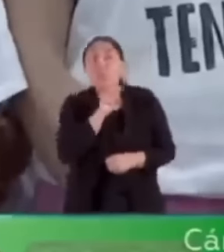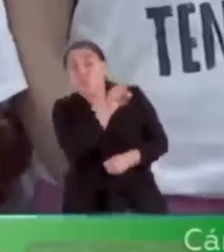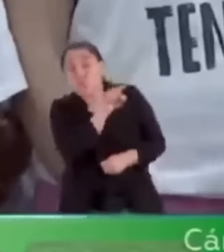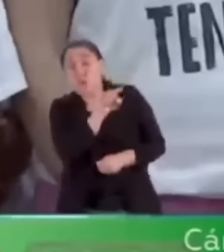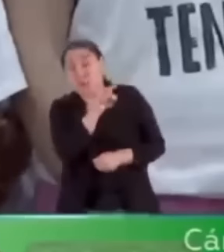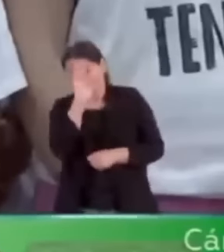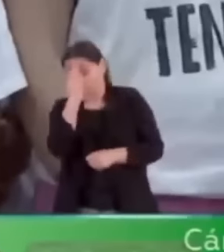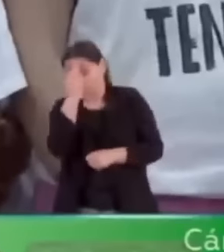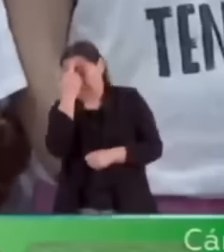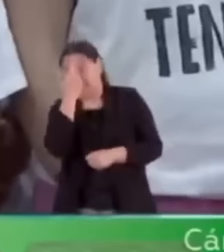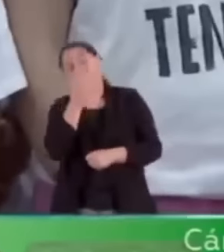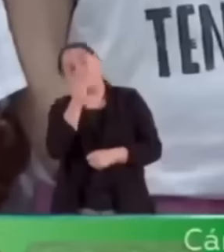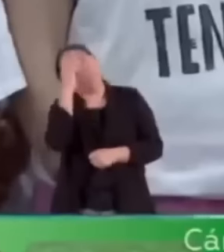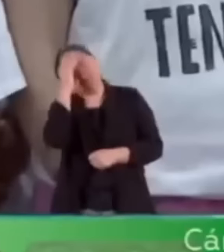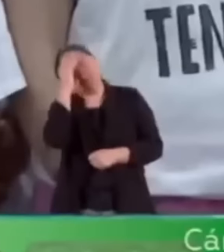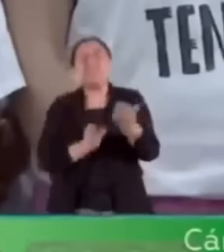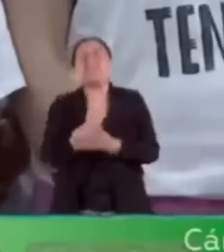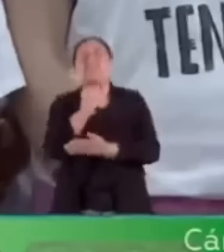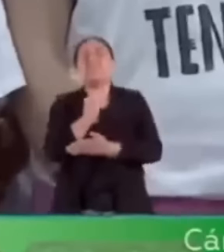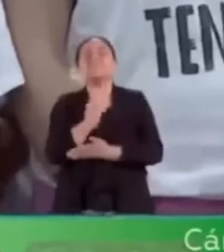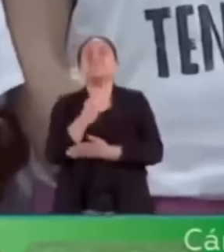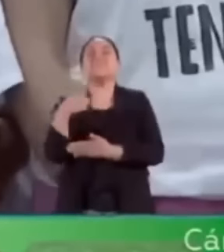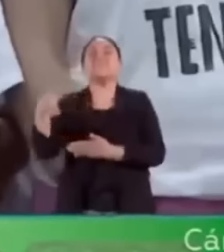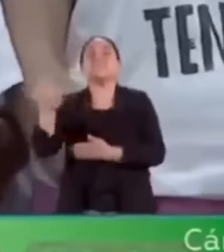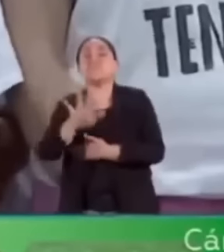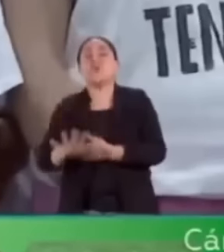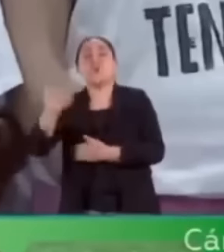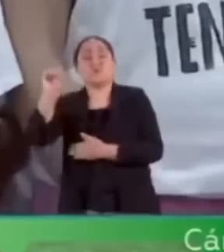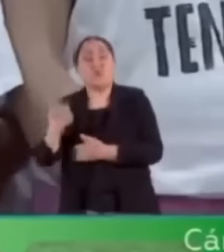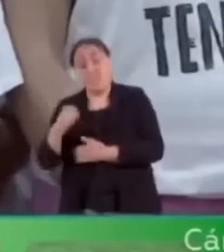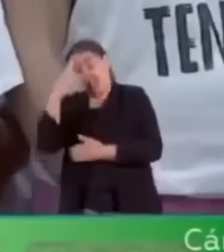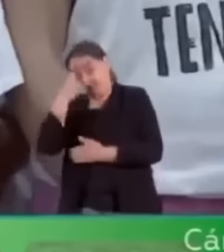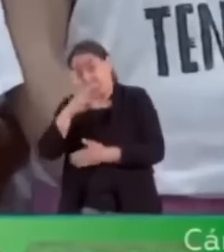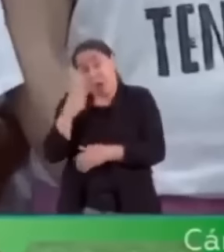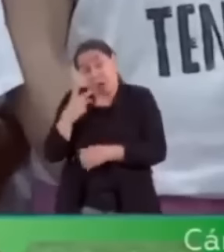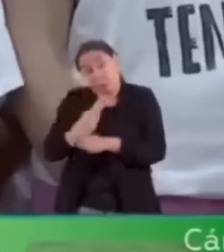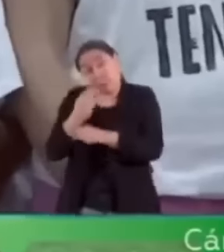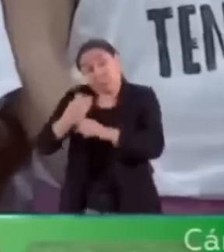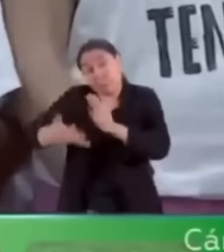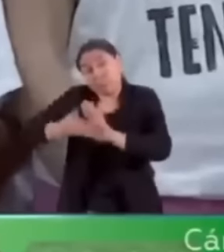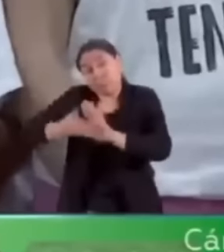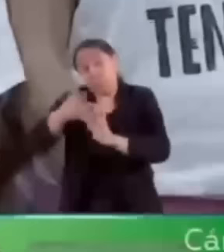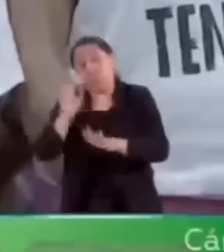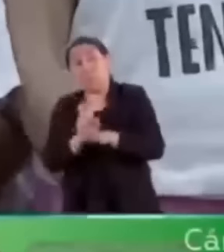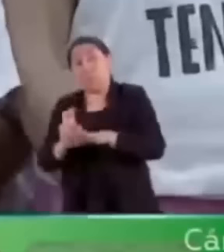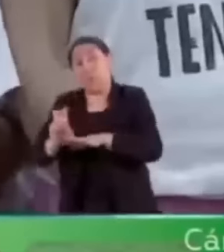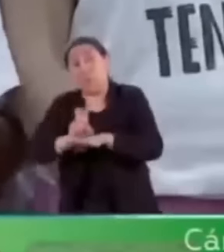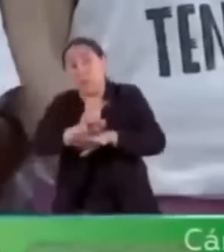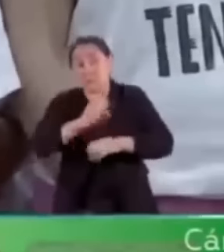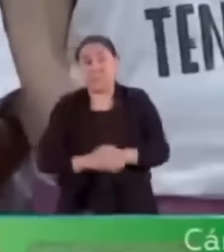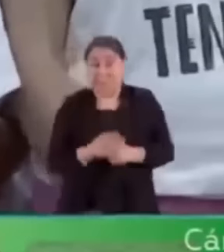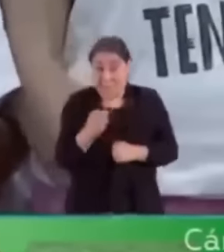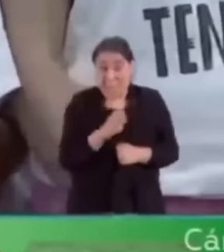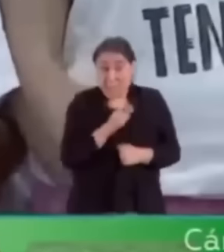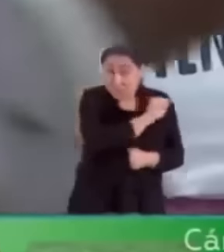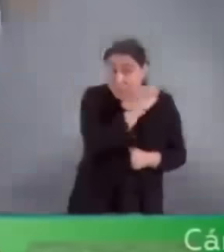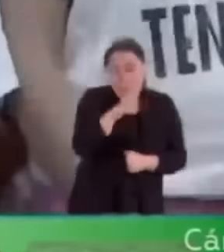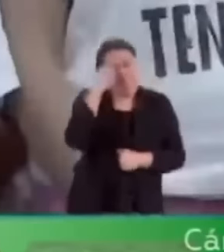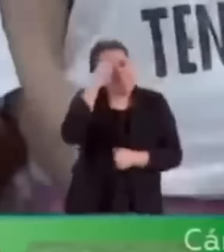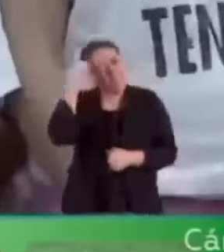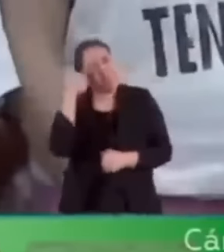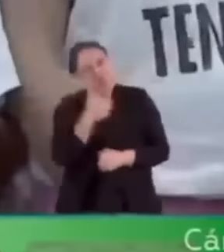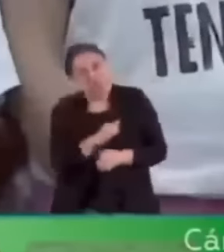decidieron destruir la selva del sur con un tren, Ese es el gran pecado del Poder